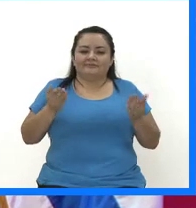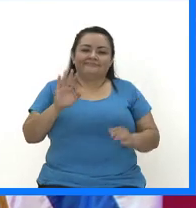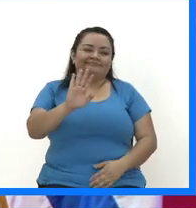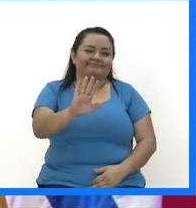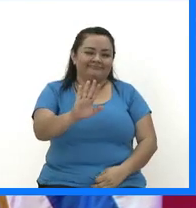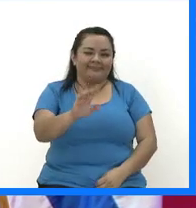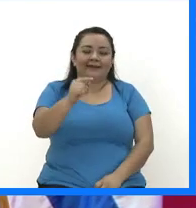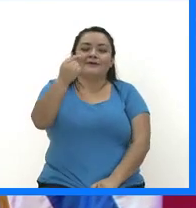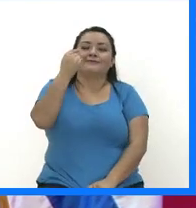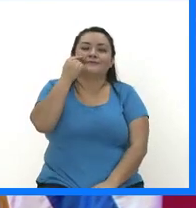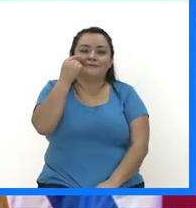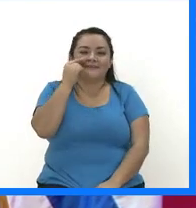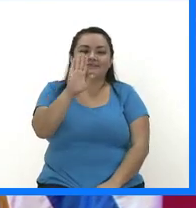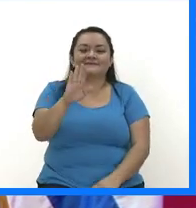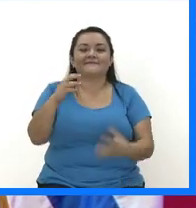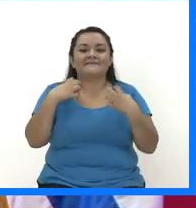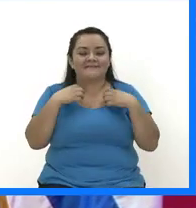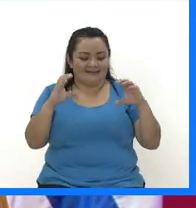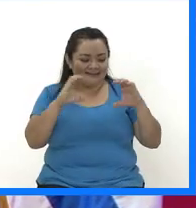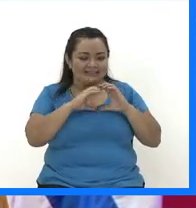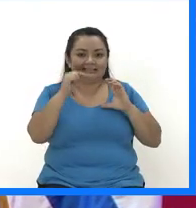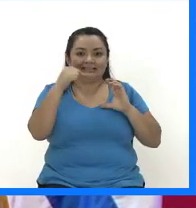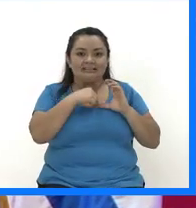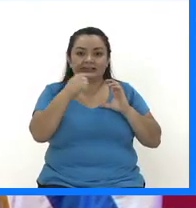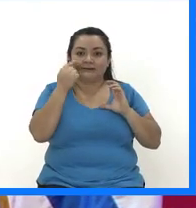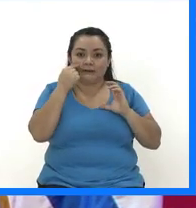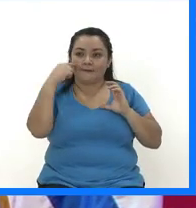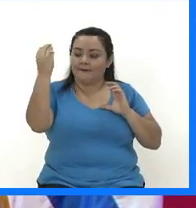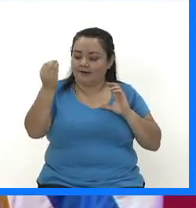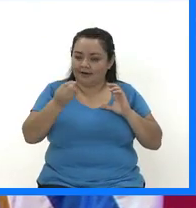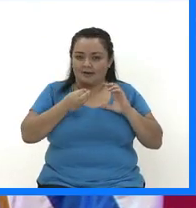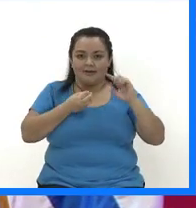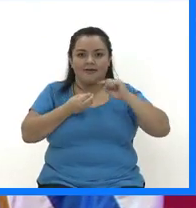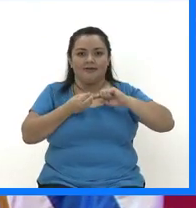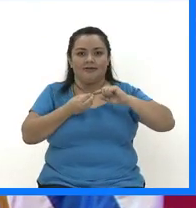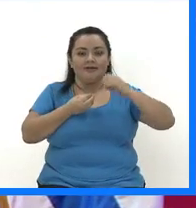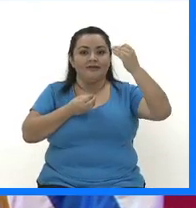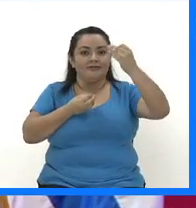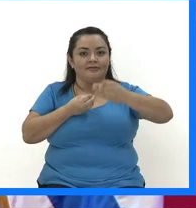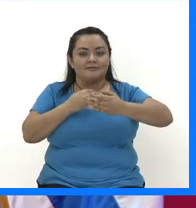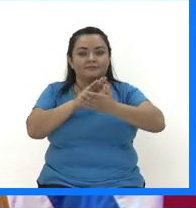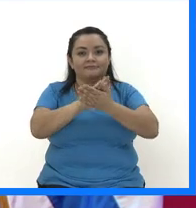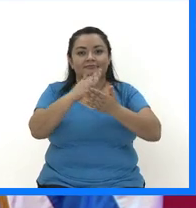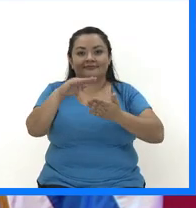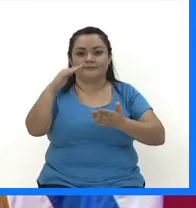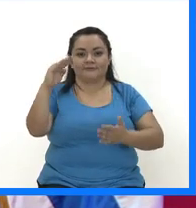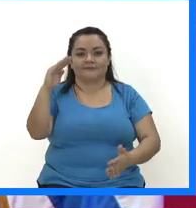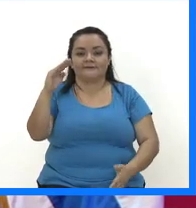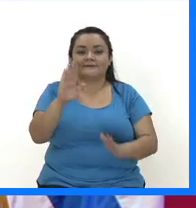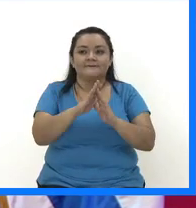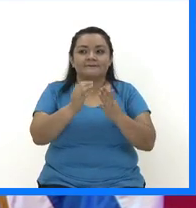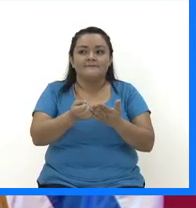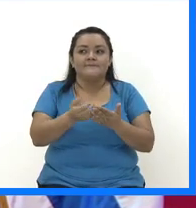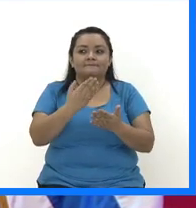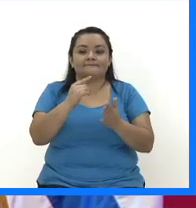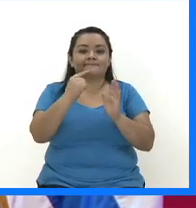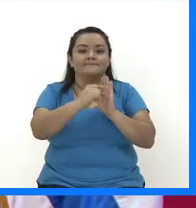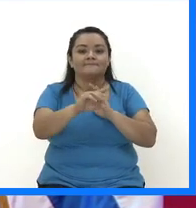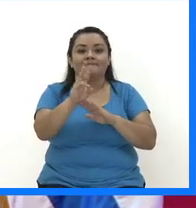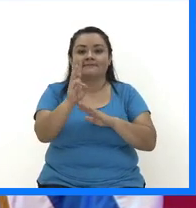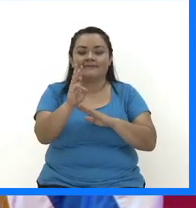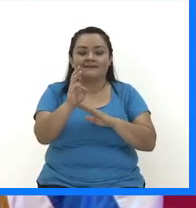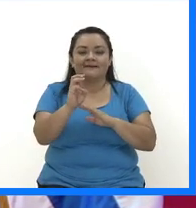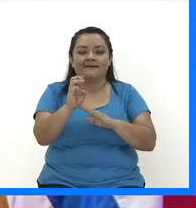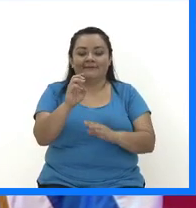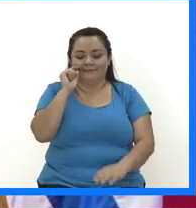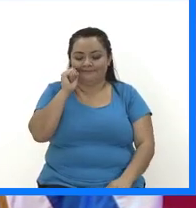riegue la cuide la póngale agua ponga el abono y que son esas cosas las disciplinas espirituales pero dice la palabra en el versículo 6 tristemente